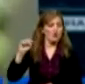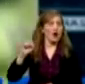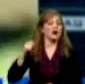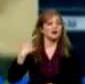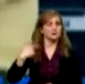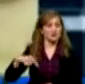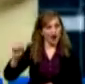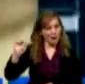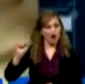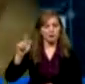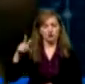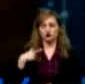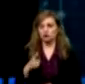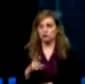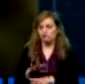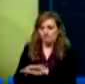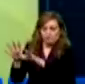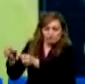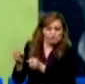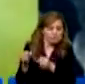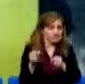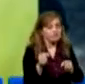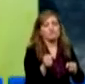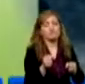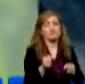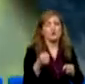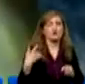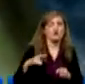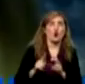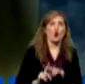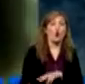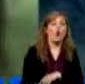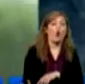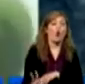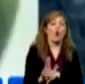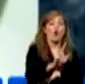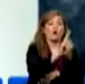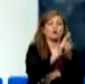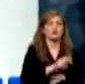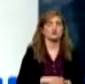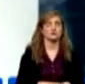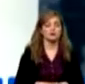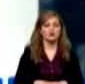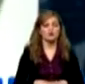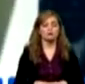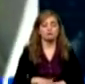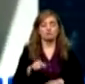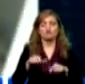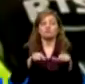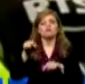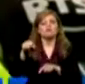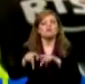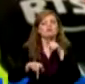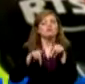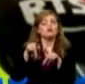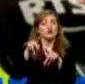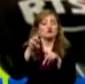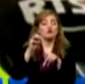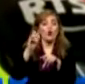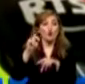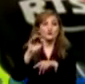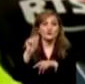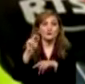estado de Estados Unidos para presuntamente adueñarse de la pequeña y radicarse en el balneario de Montañita. Ellos